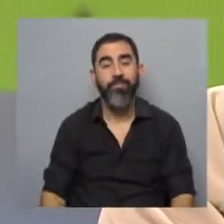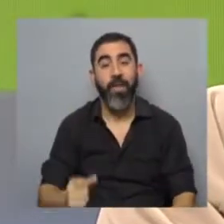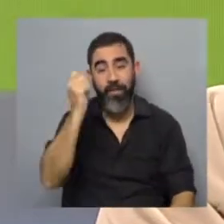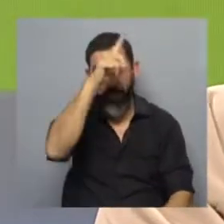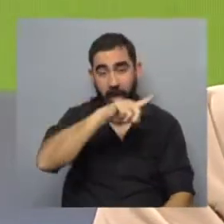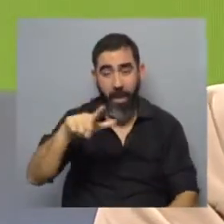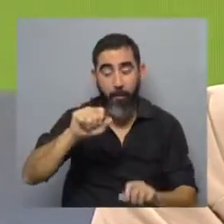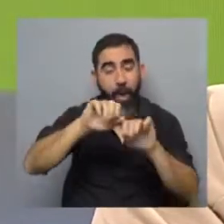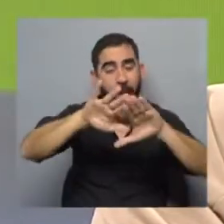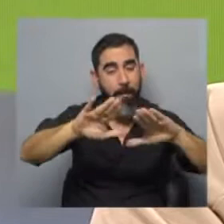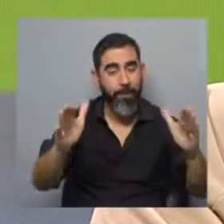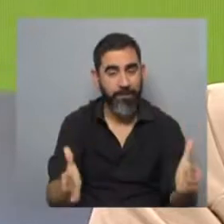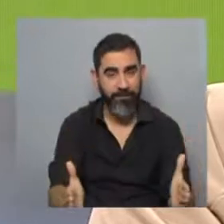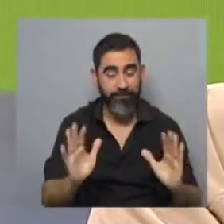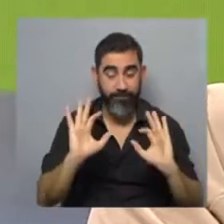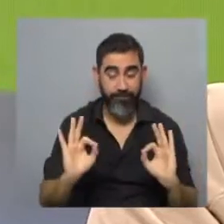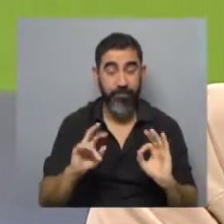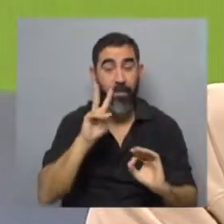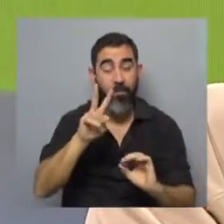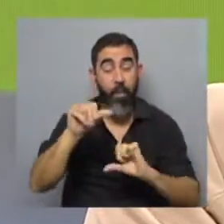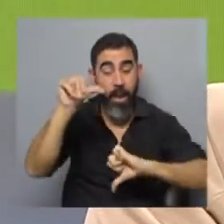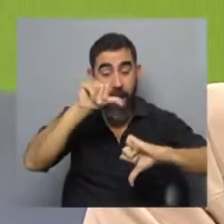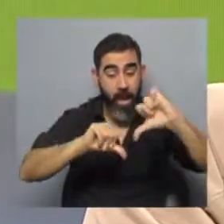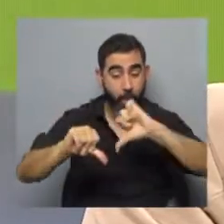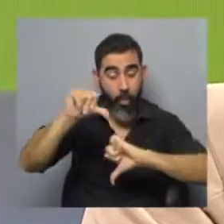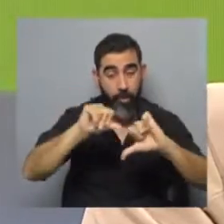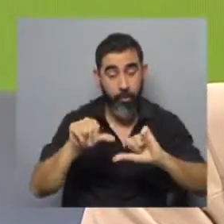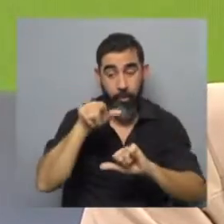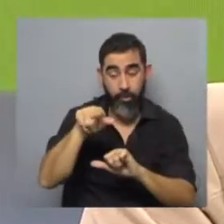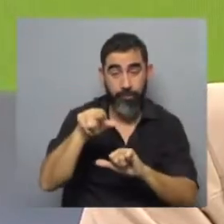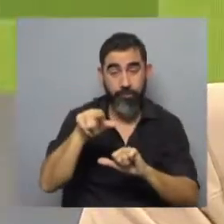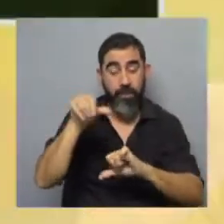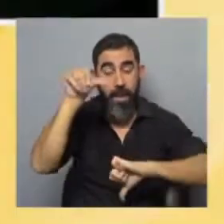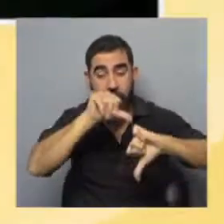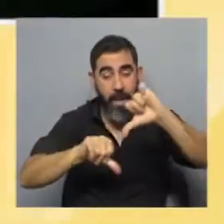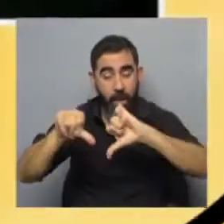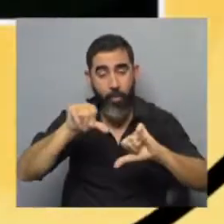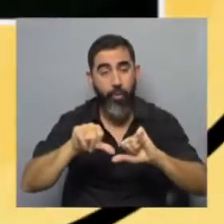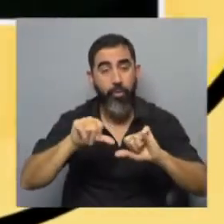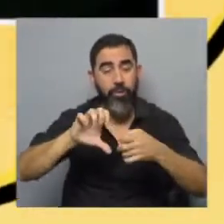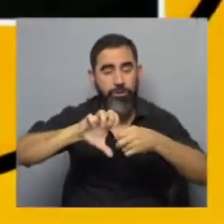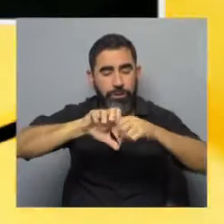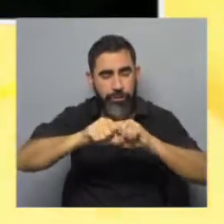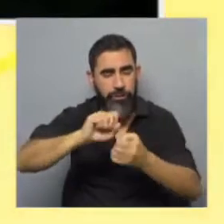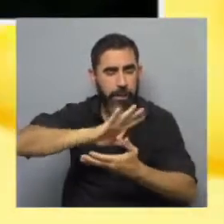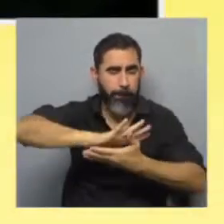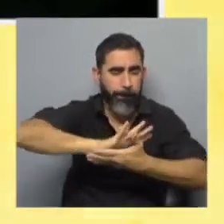la mesa, ¿no? Tal cual, sí, sí. Y como vimos este laboratorio ahí en las imágenes, este laboratorio trabaja escurriendo,